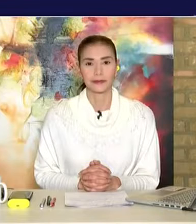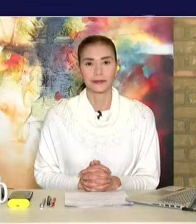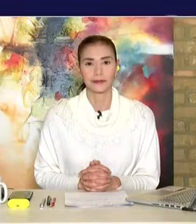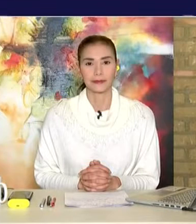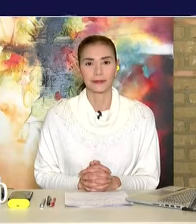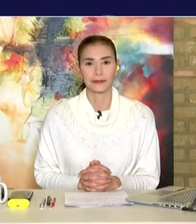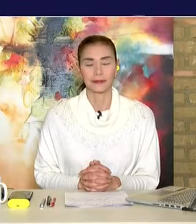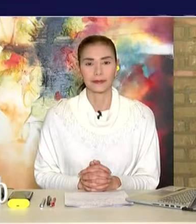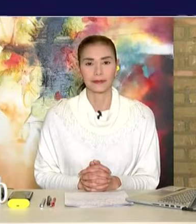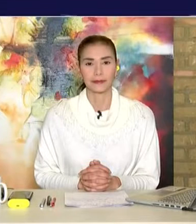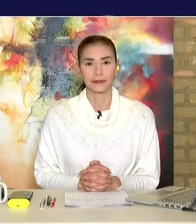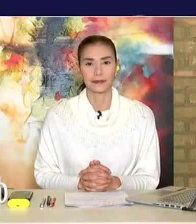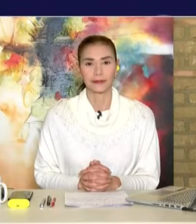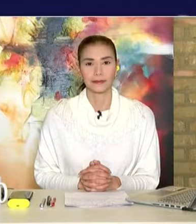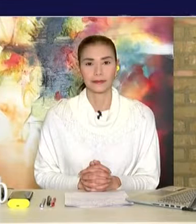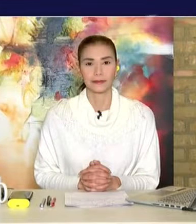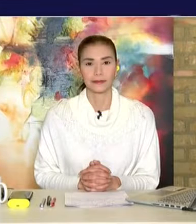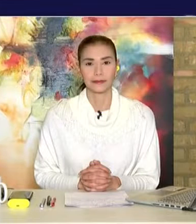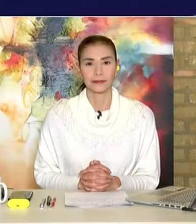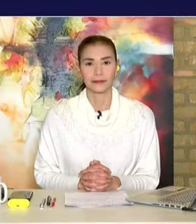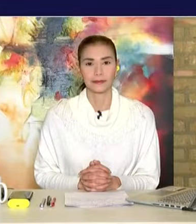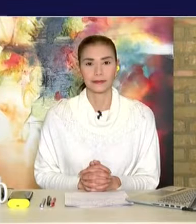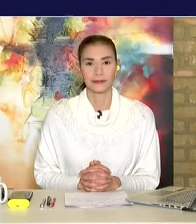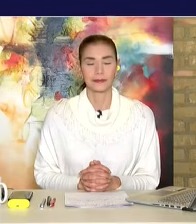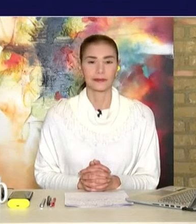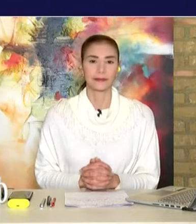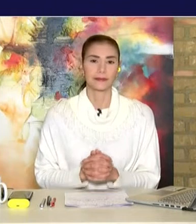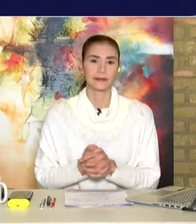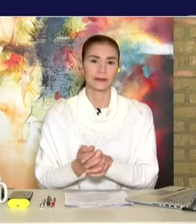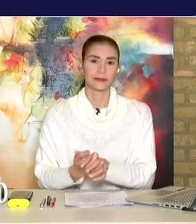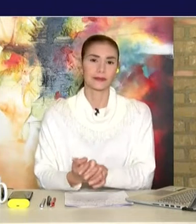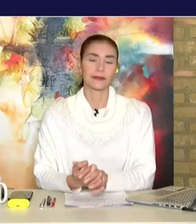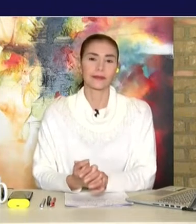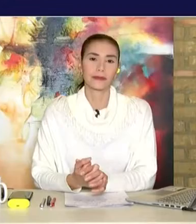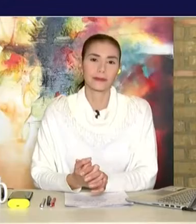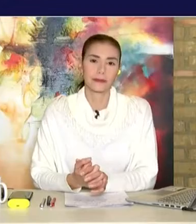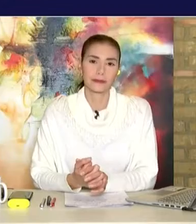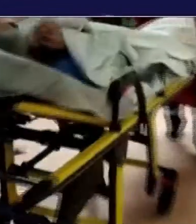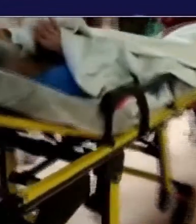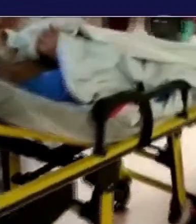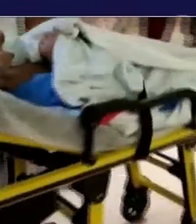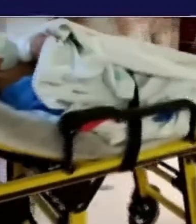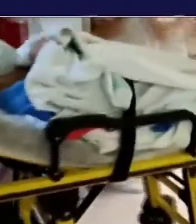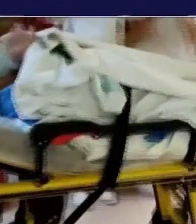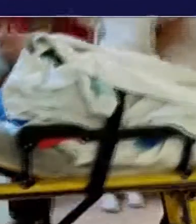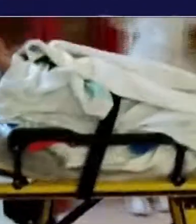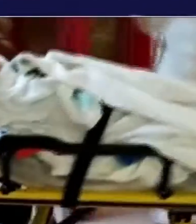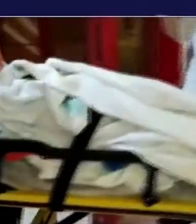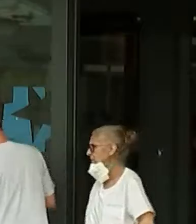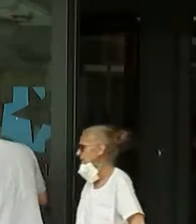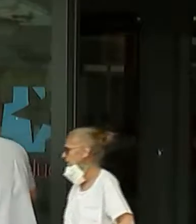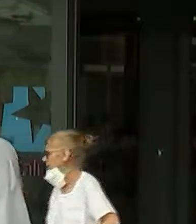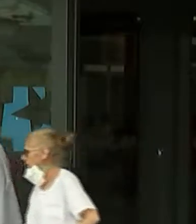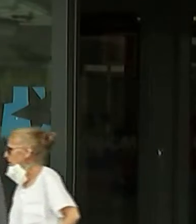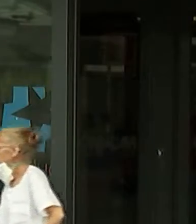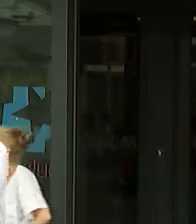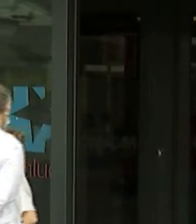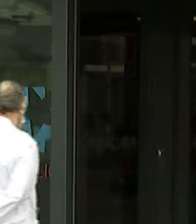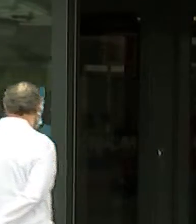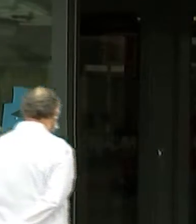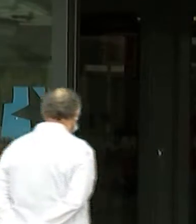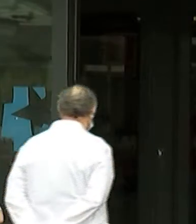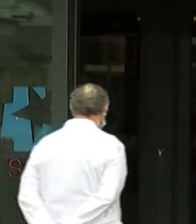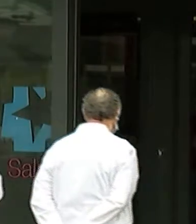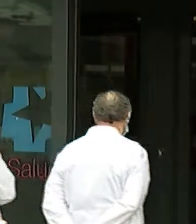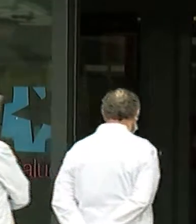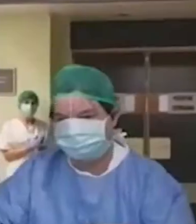pasada hemos notado tanto en el servicio de hospitalización como en el servicio de urgencias que ha habido una menor cantidad de pacientes. Rubén Jaramillo es